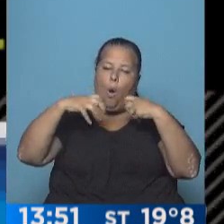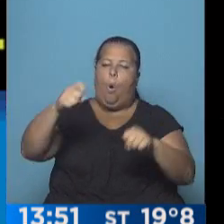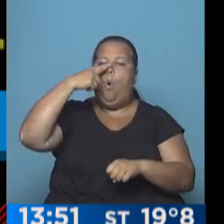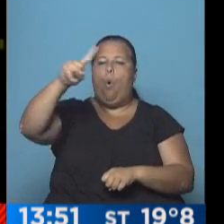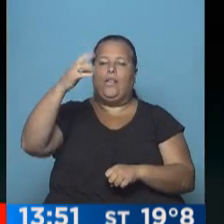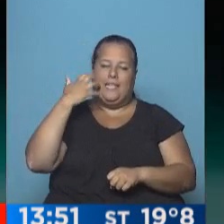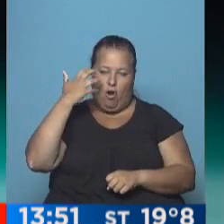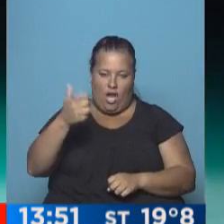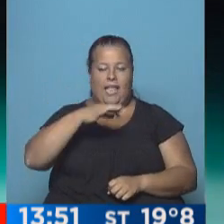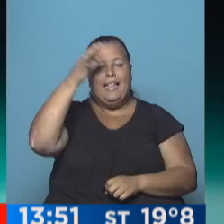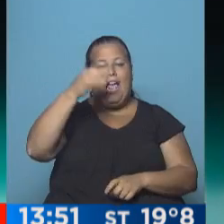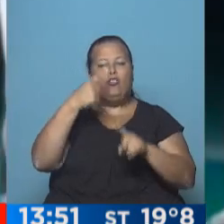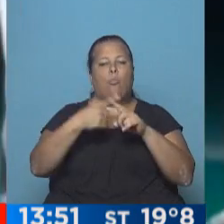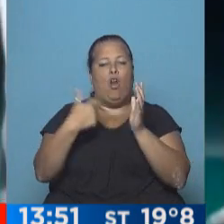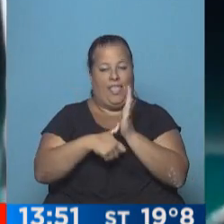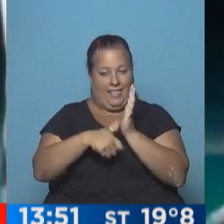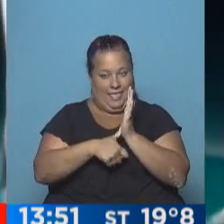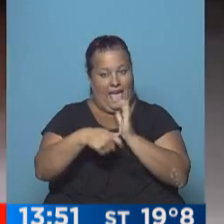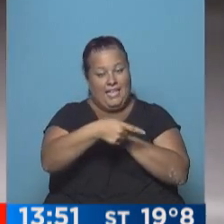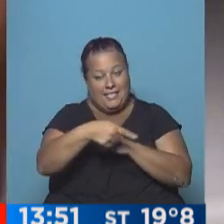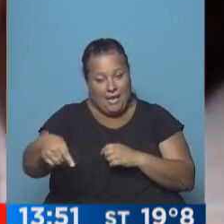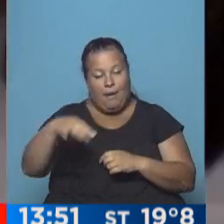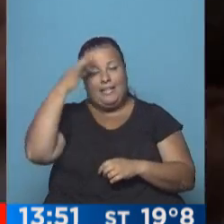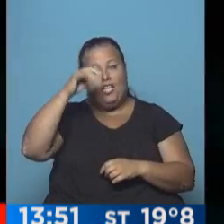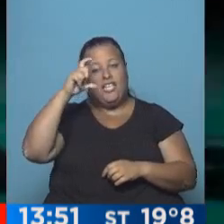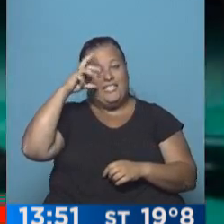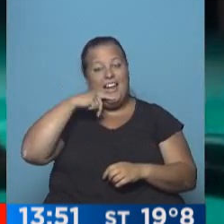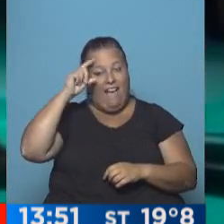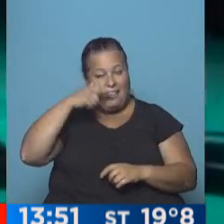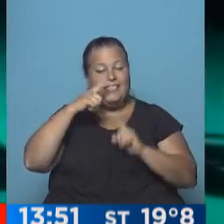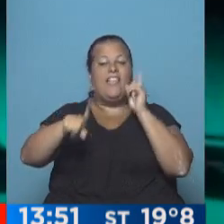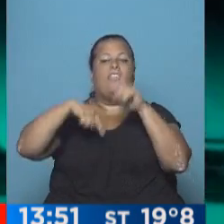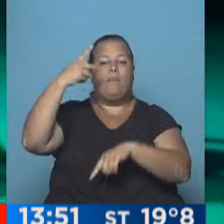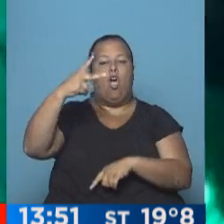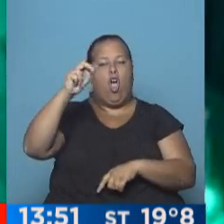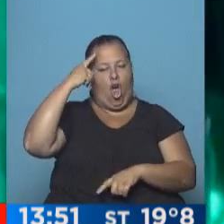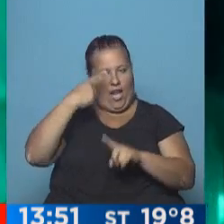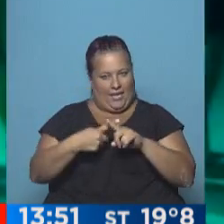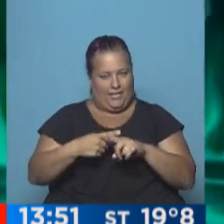de los nietos. Teatro por la Identidad, esta semana en el Cervantes, luego se viene en el Conex.